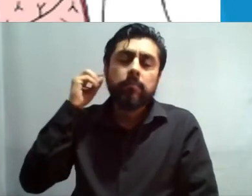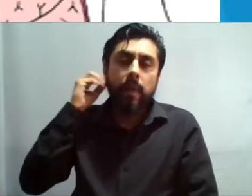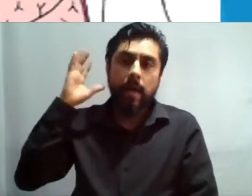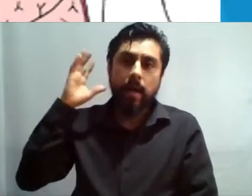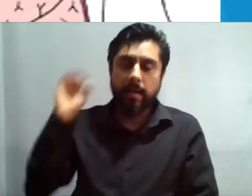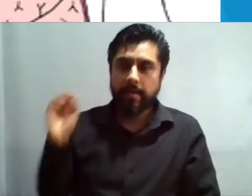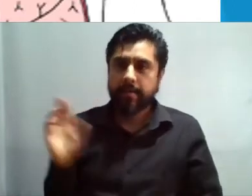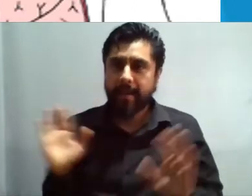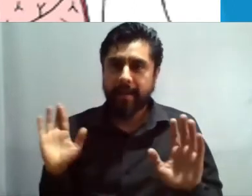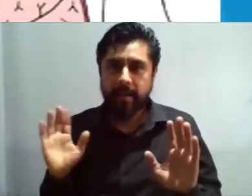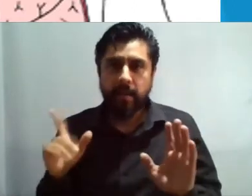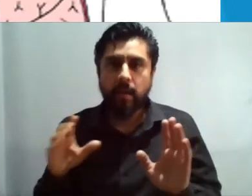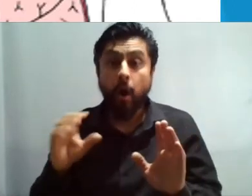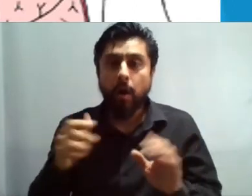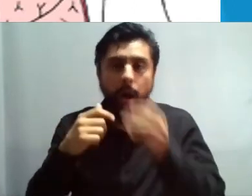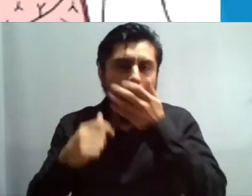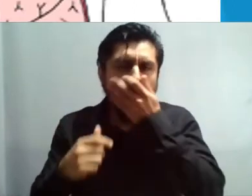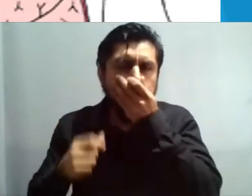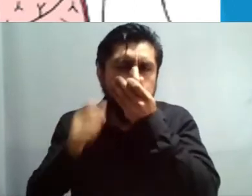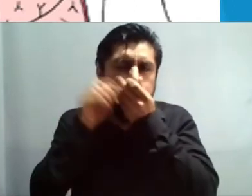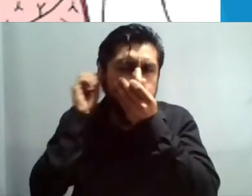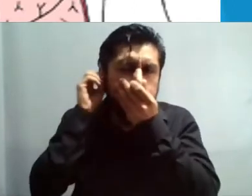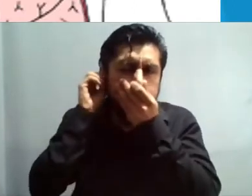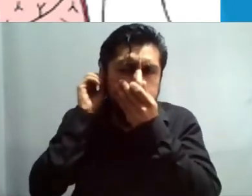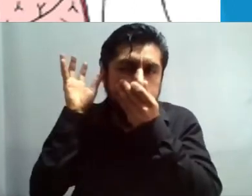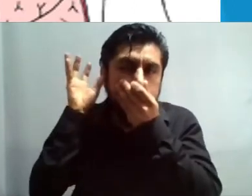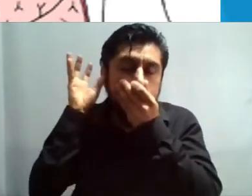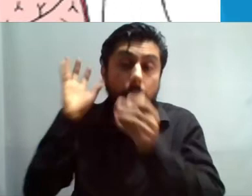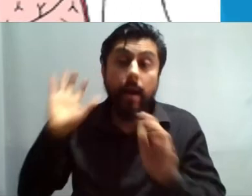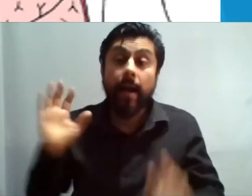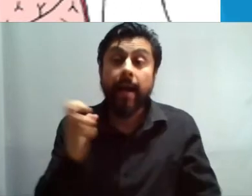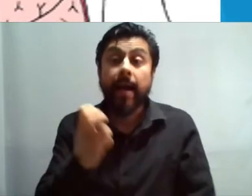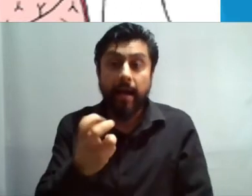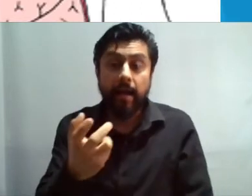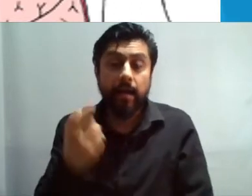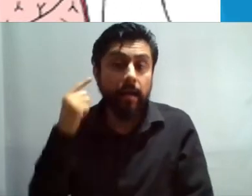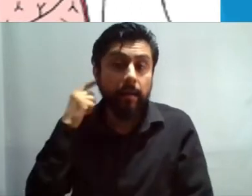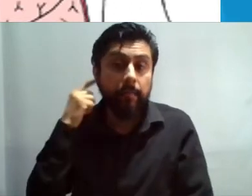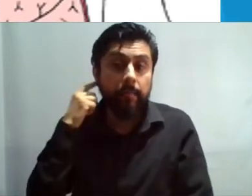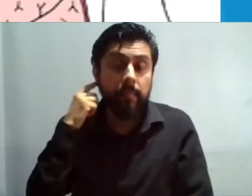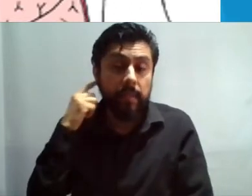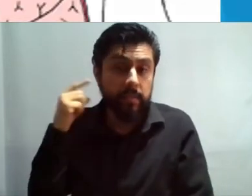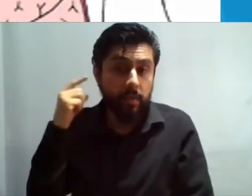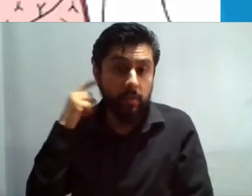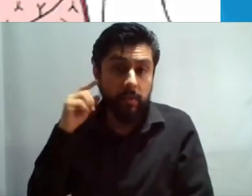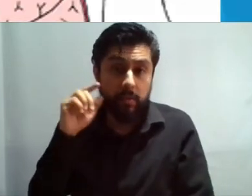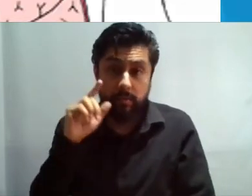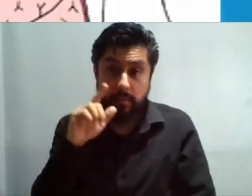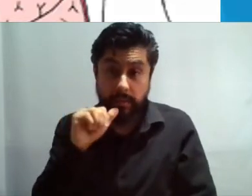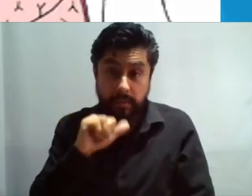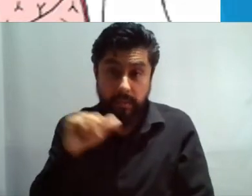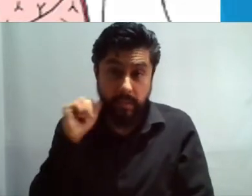la nariz, pujamos y se destapa. ¿Eso a qué nos lleva? Que los oídos siempre, siempre, siempre